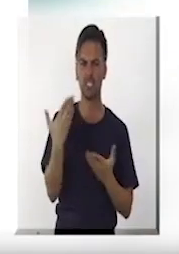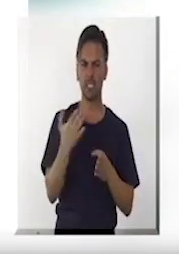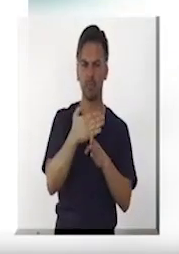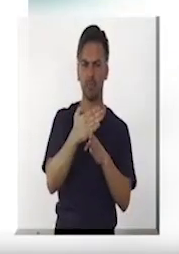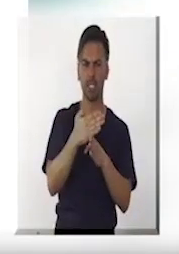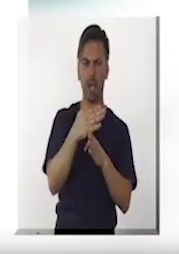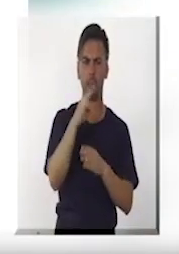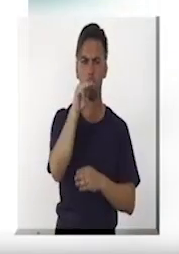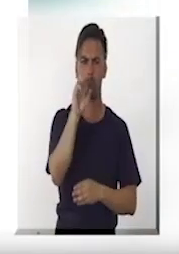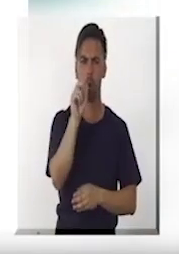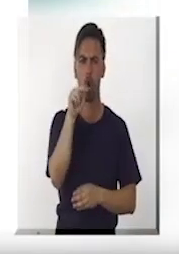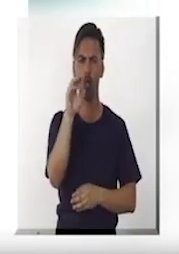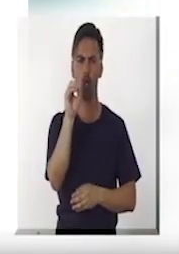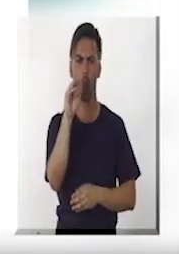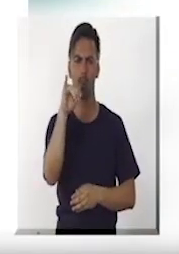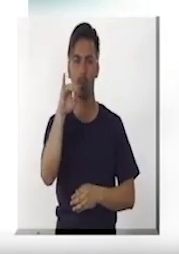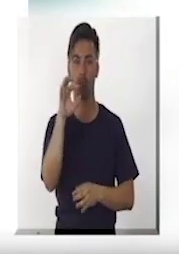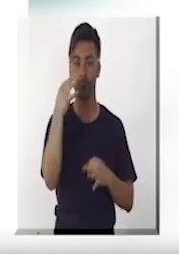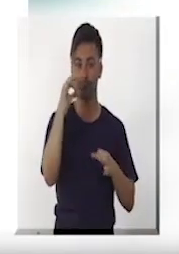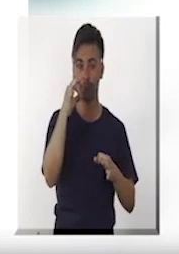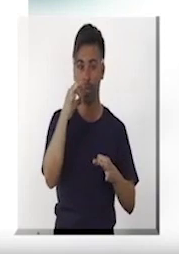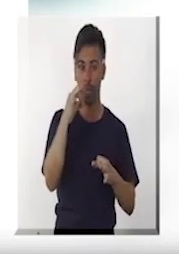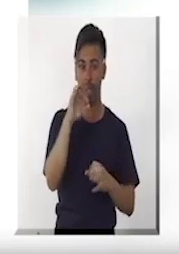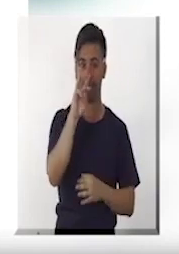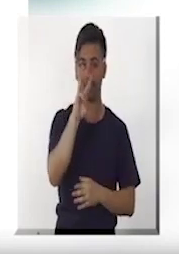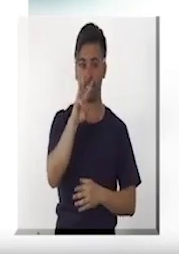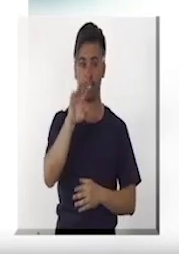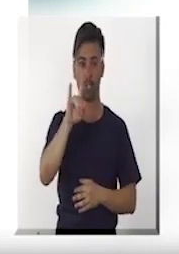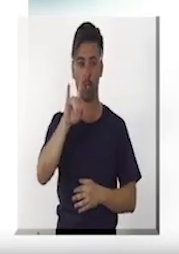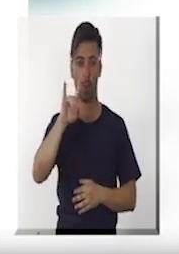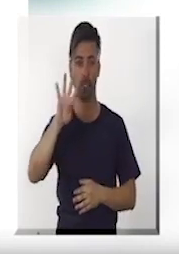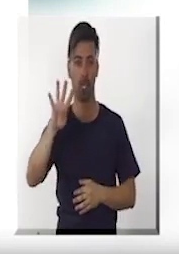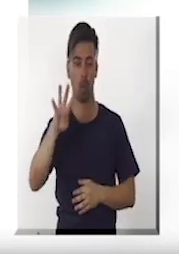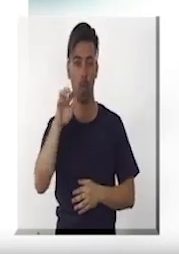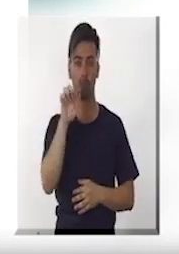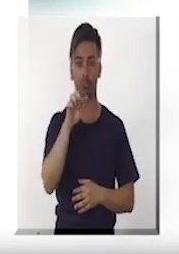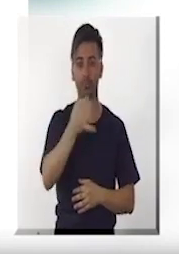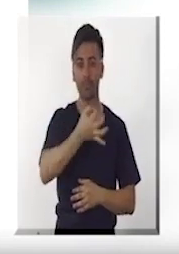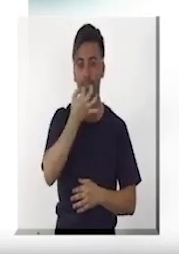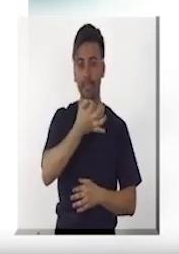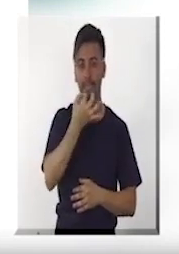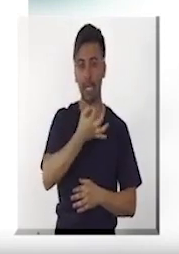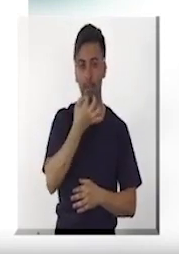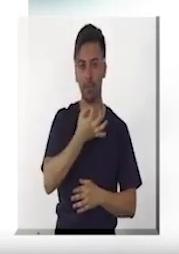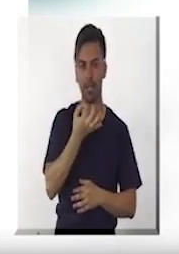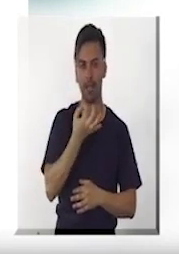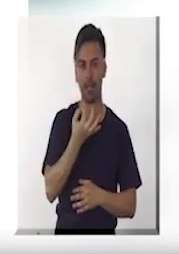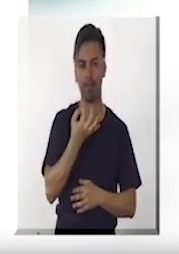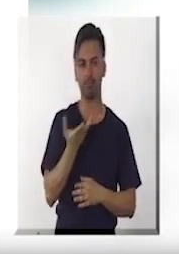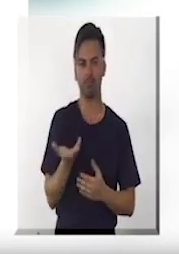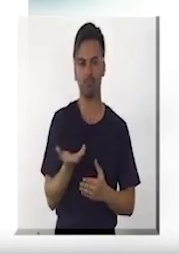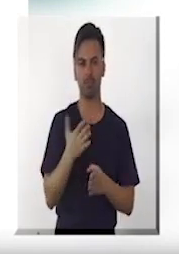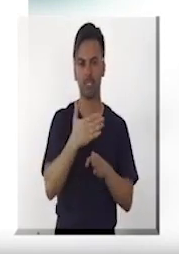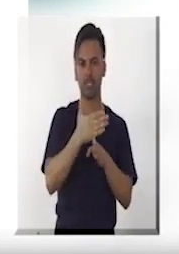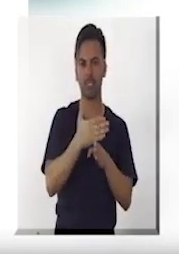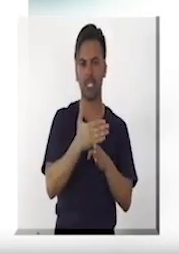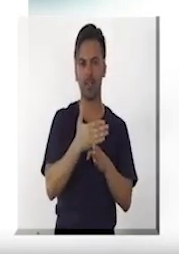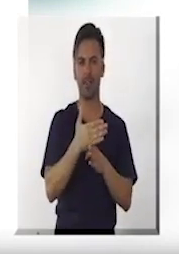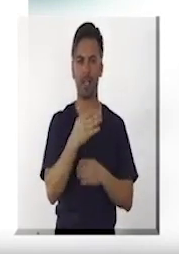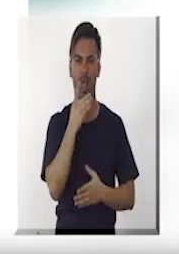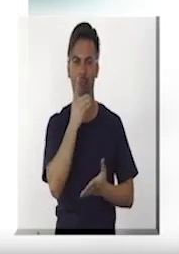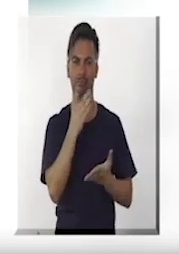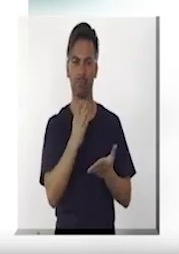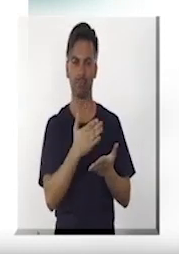la definición de la página 394, donde le explican a ustedes, mire bien el recuadro, cómo se